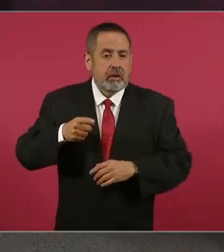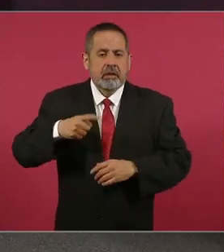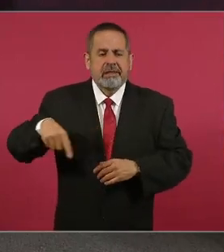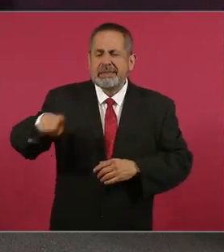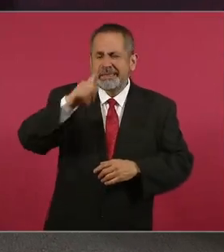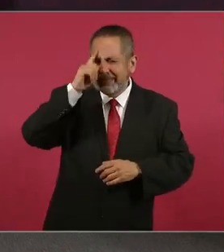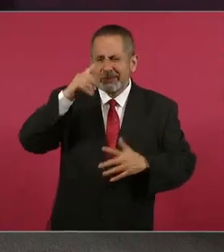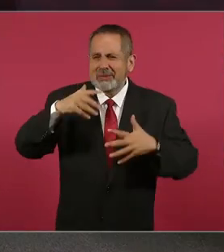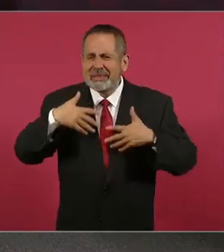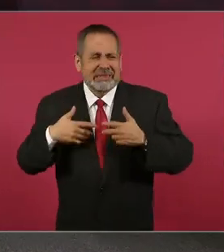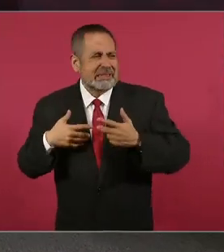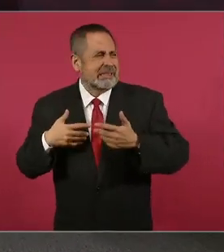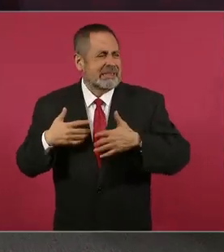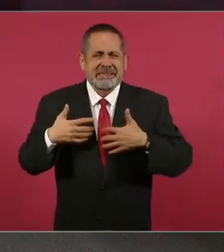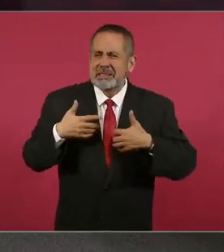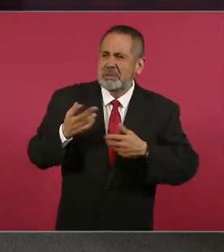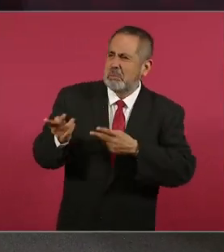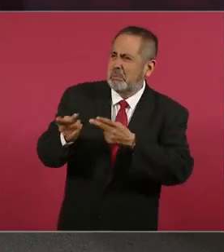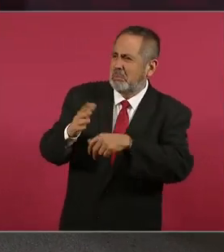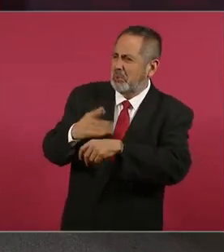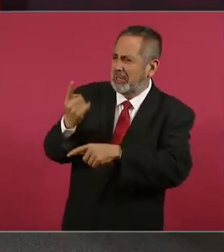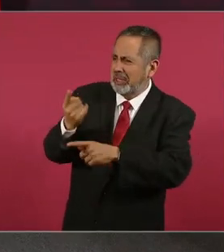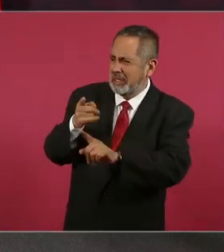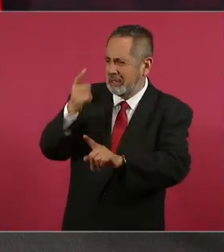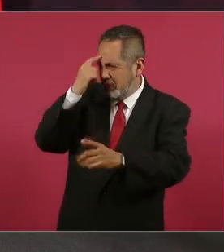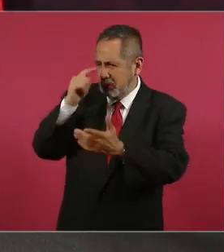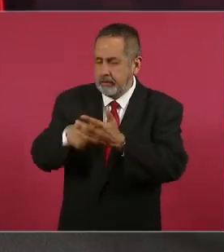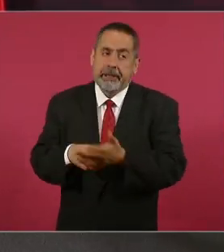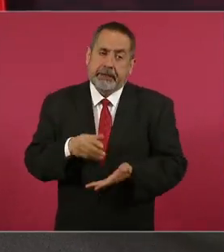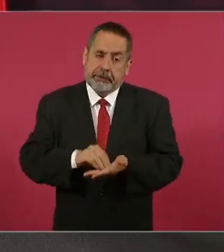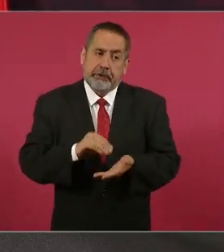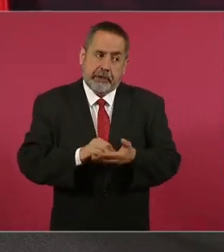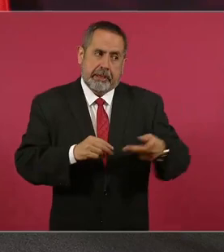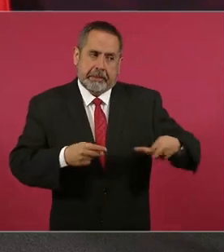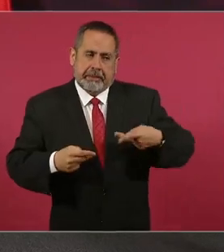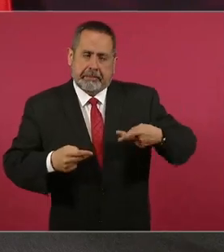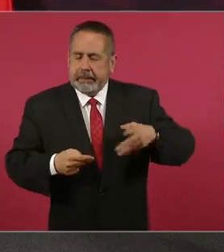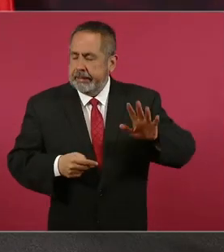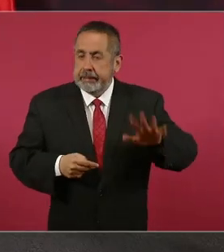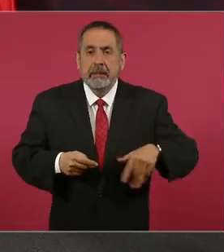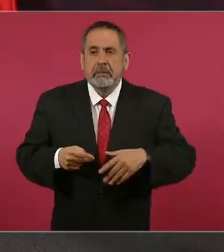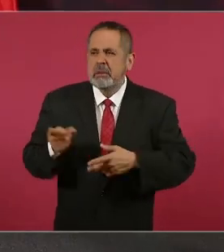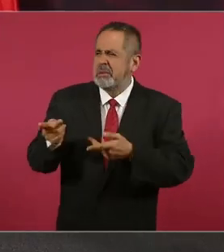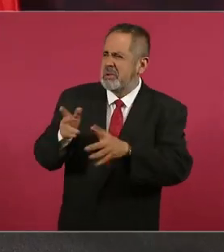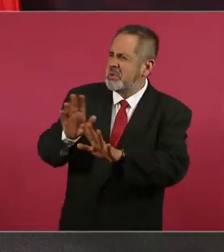hubo mucho cuestionamiento, bueno, todavía sigue habiendo